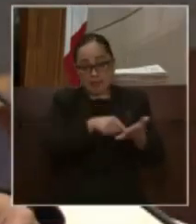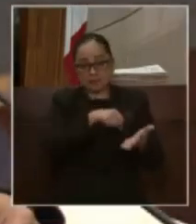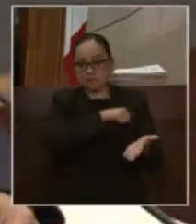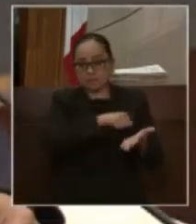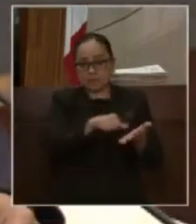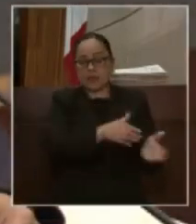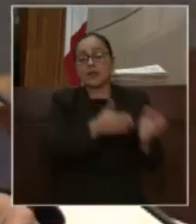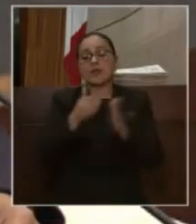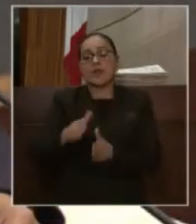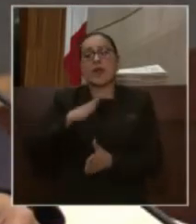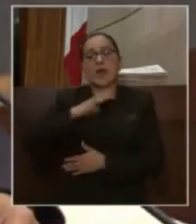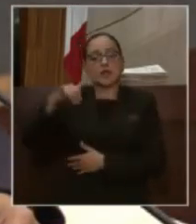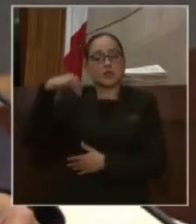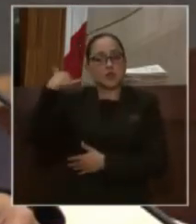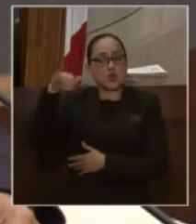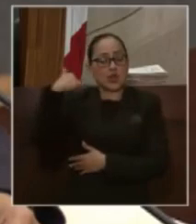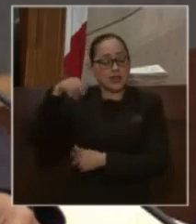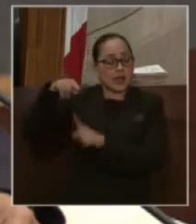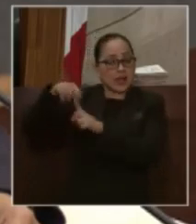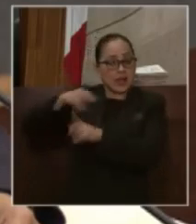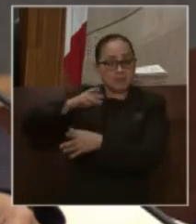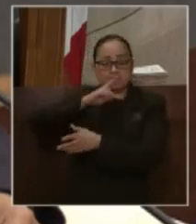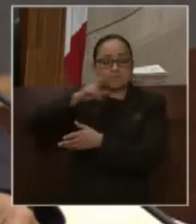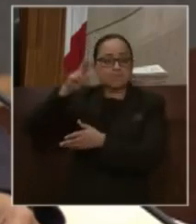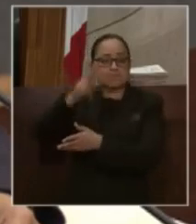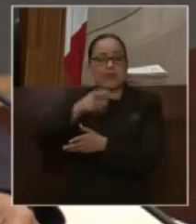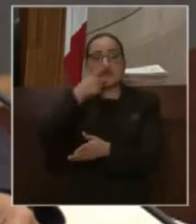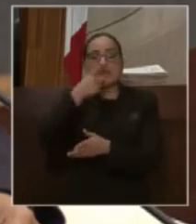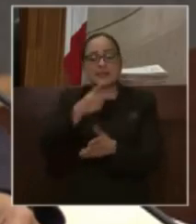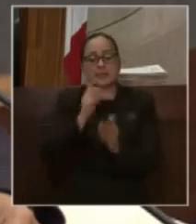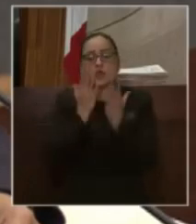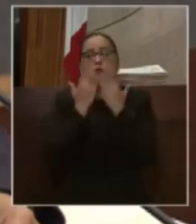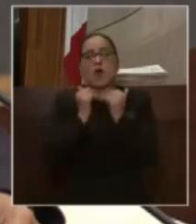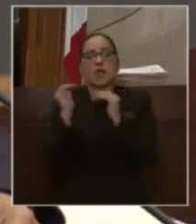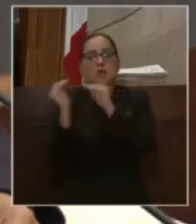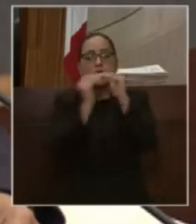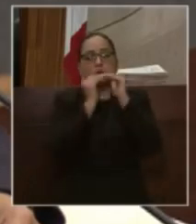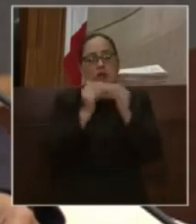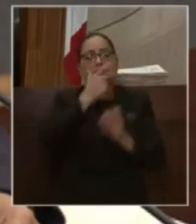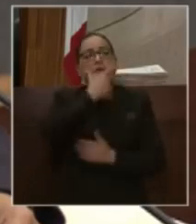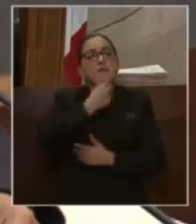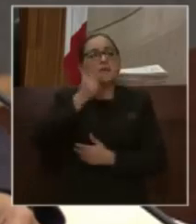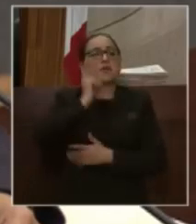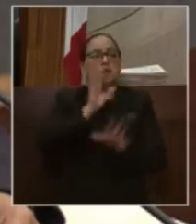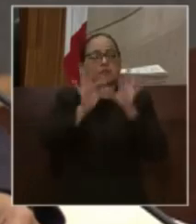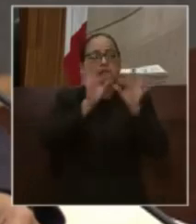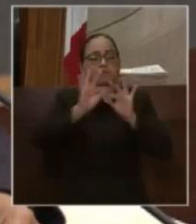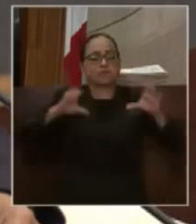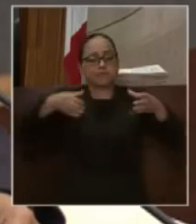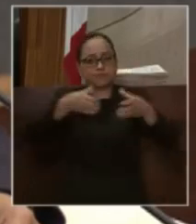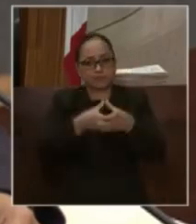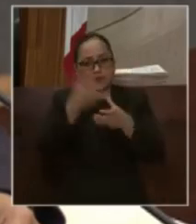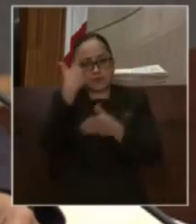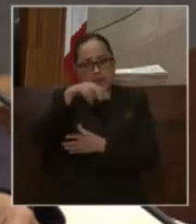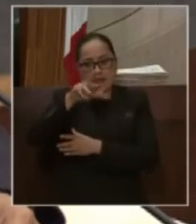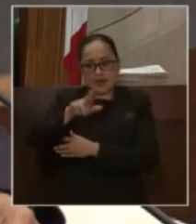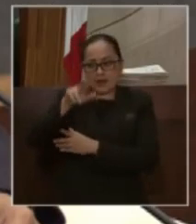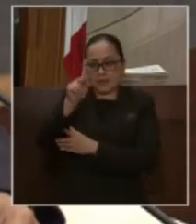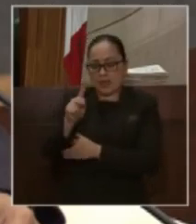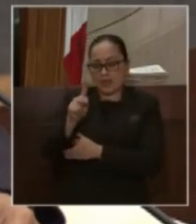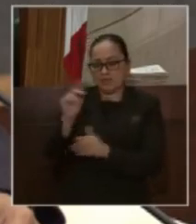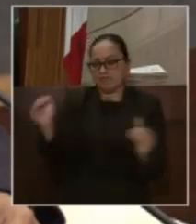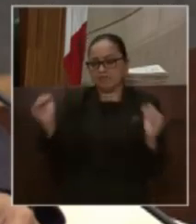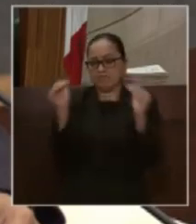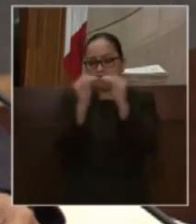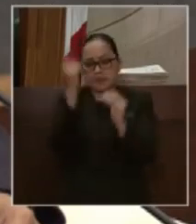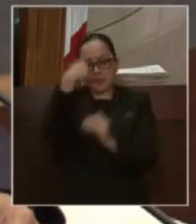del Tribunal Electoral de Yucatán al considerar que no se cumplió el mandato de paridad de género en la asignación de diputaciones por el principio de representación